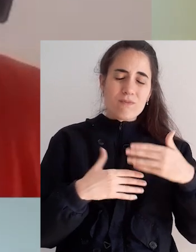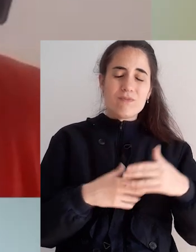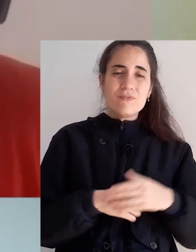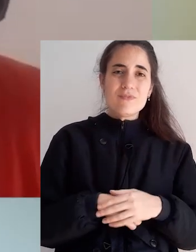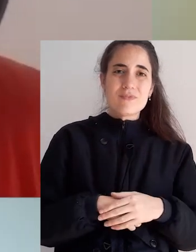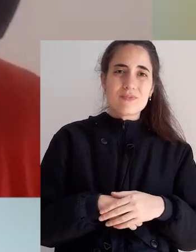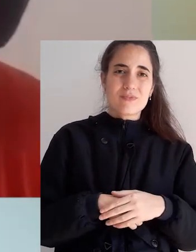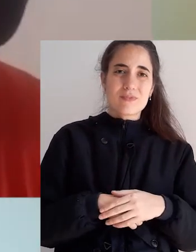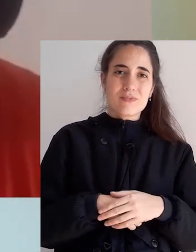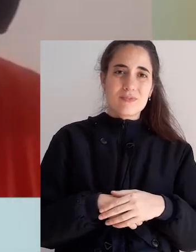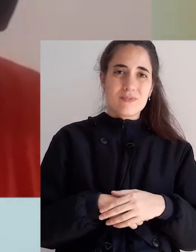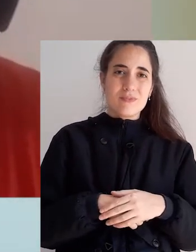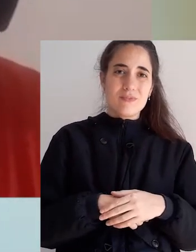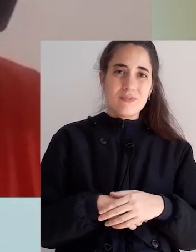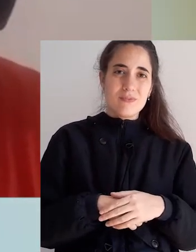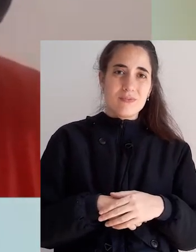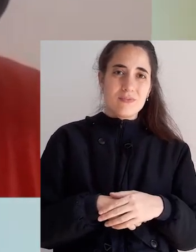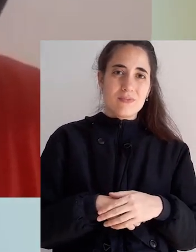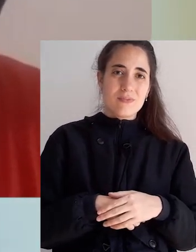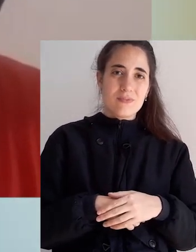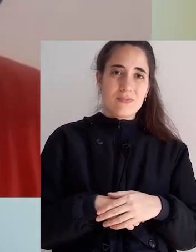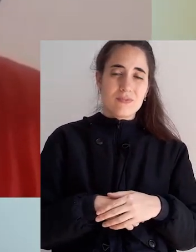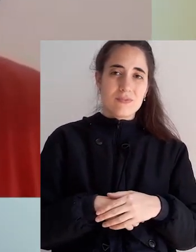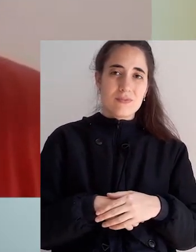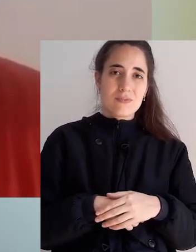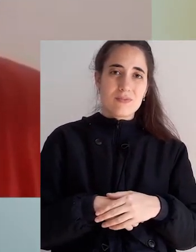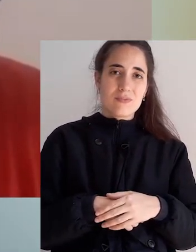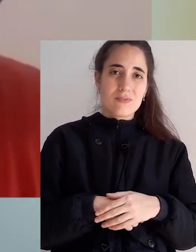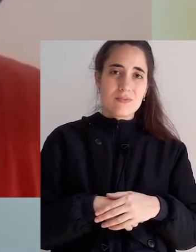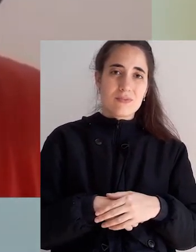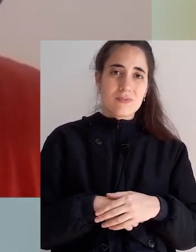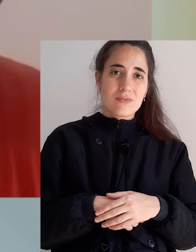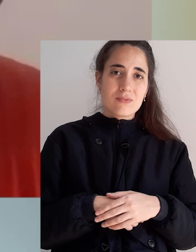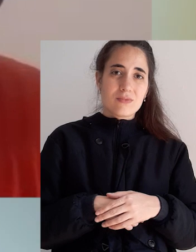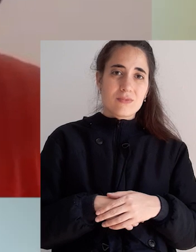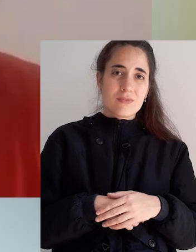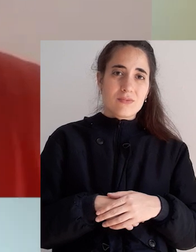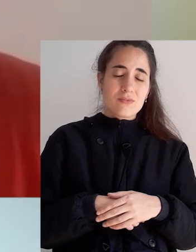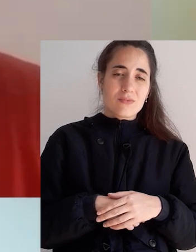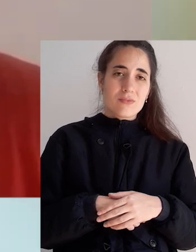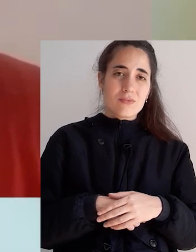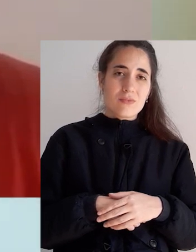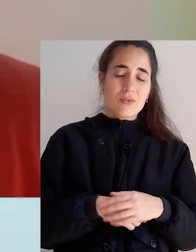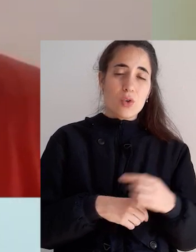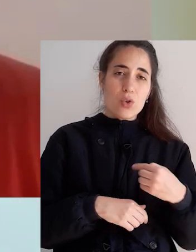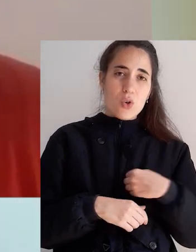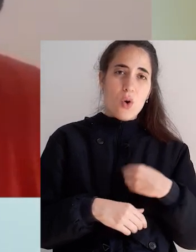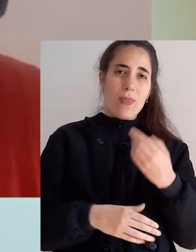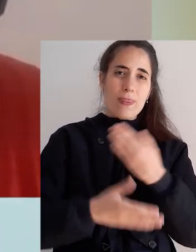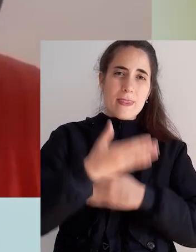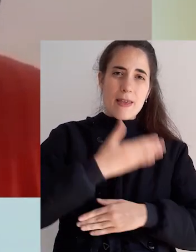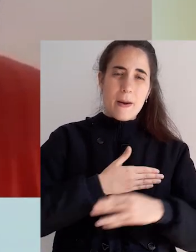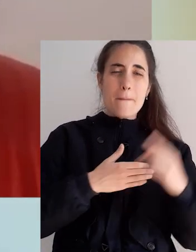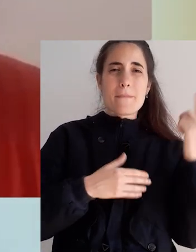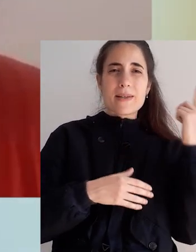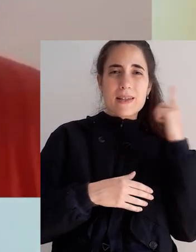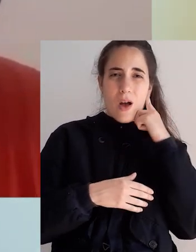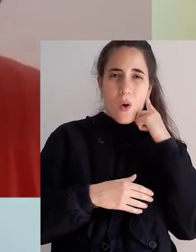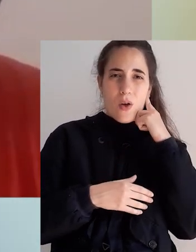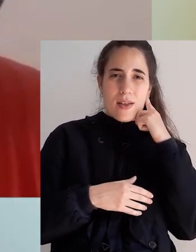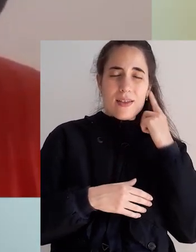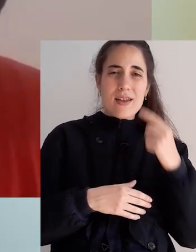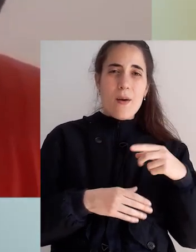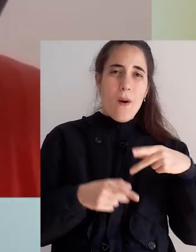penúltima, es que crea la figura del asistente personal. Ustedes saben que muchísima